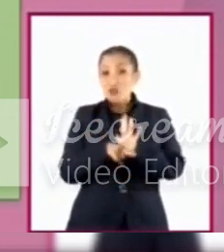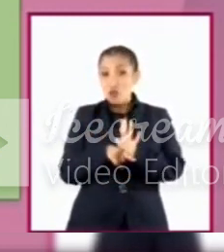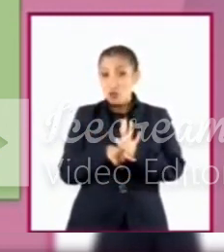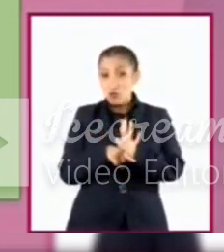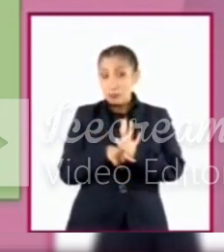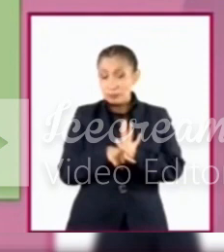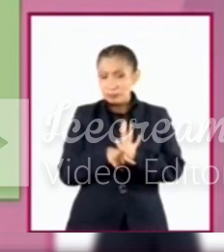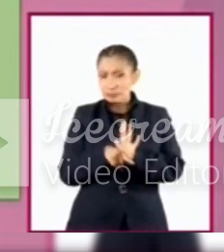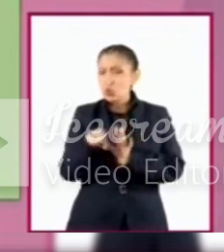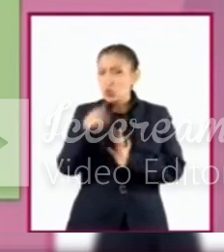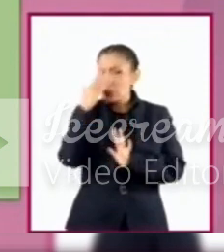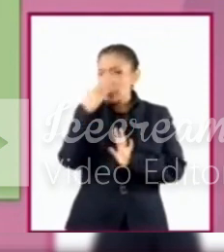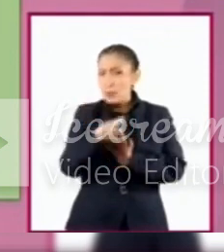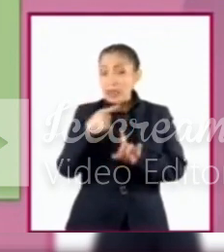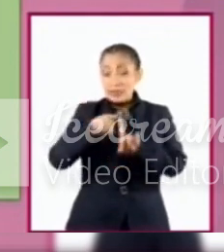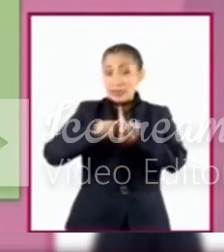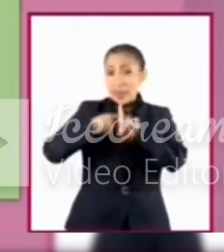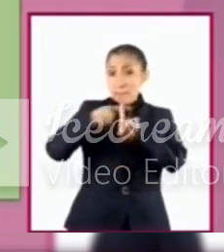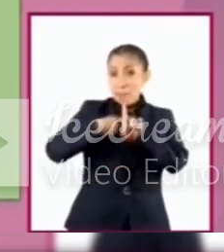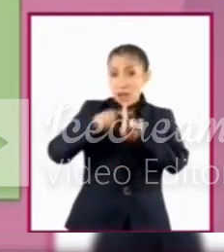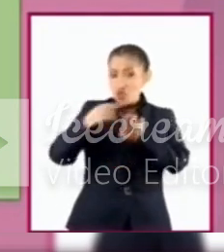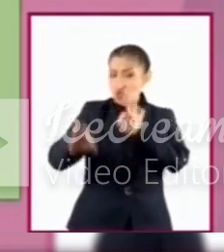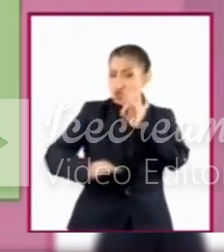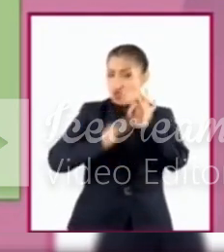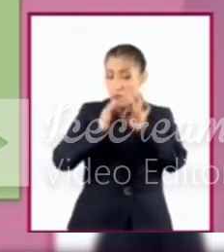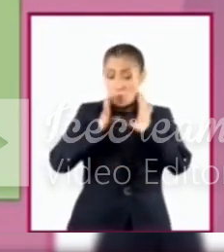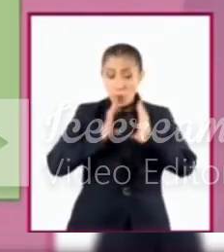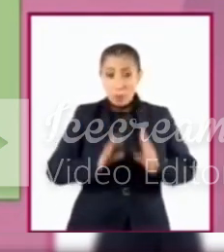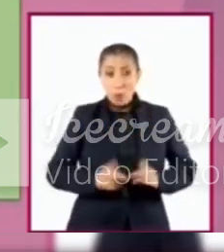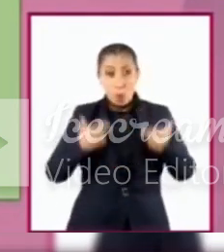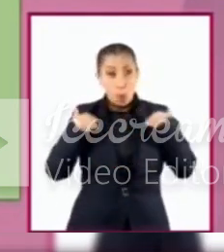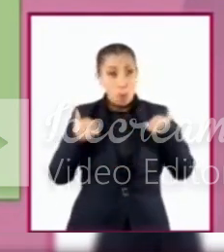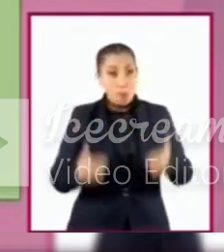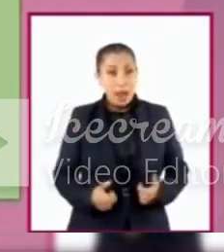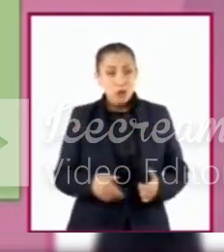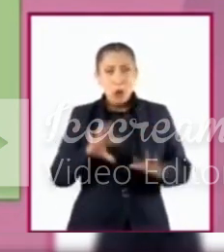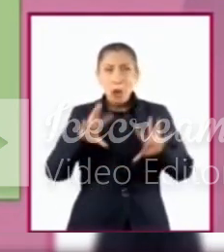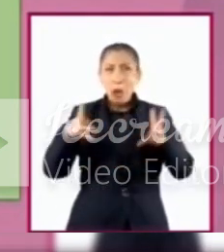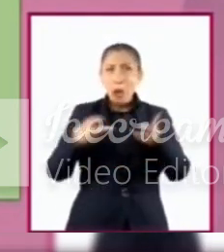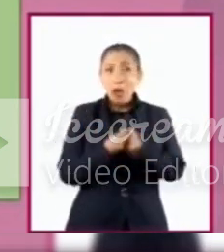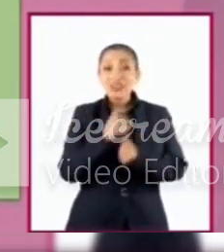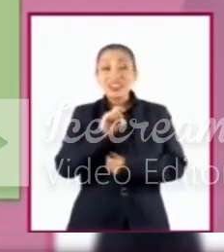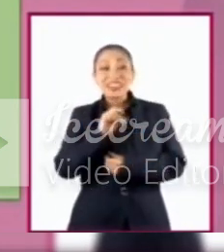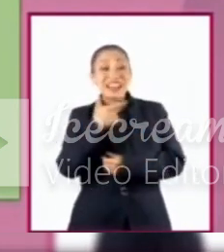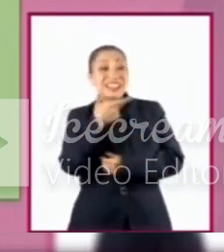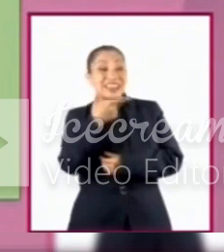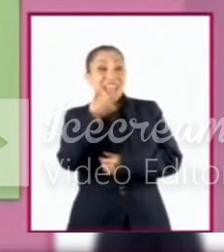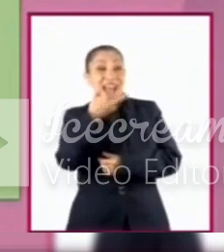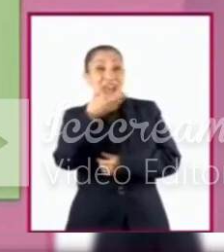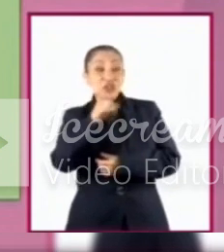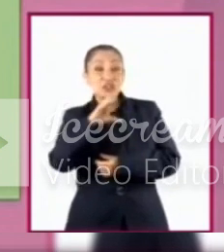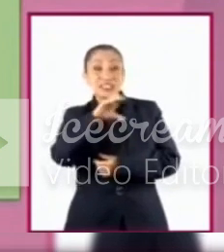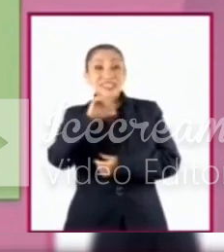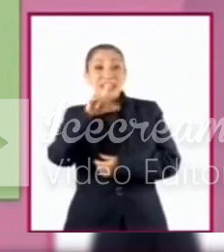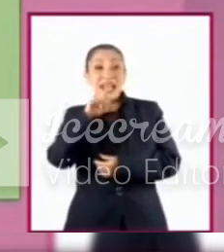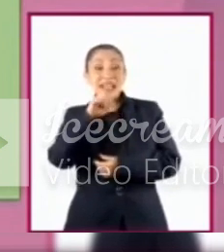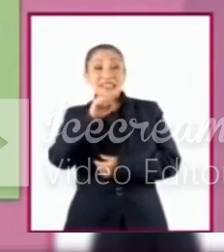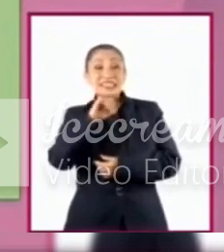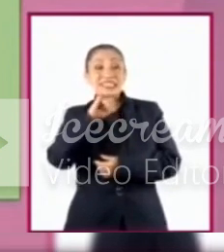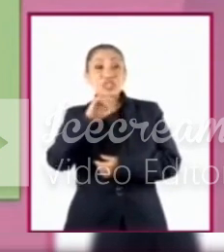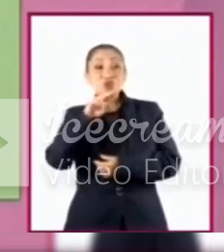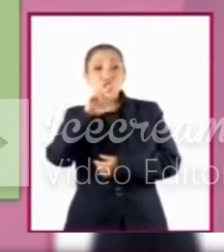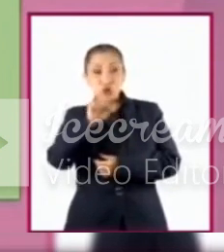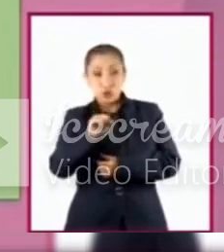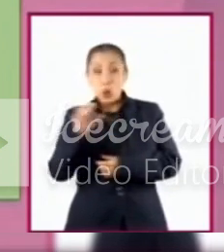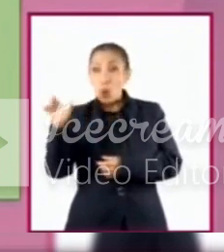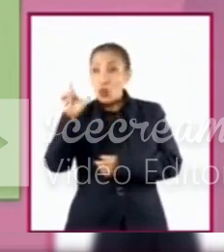negativos. ¿Sabías que la temperatura ideal del cuerpo humano es alrededor de 37 grados Celsius?